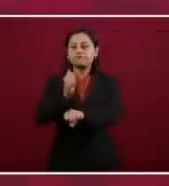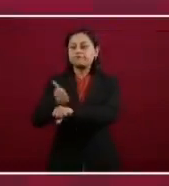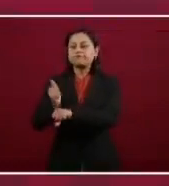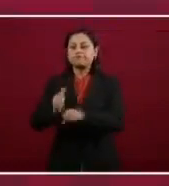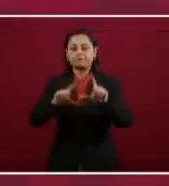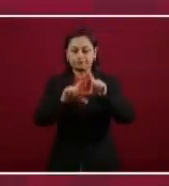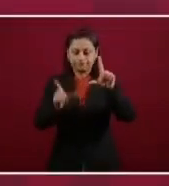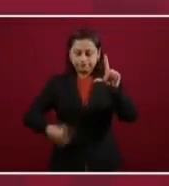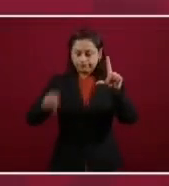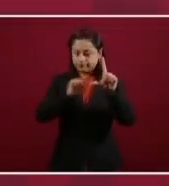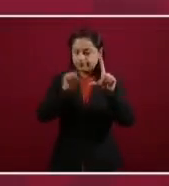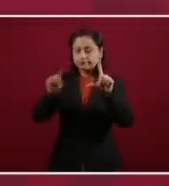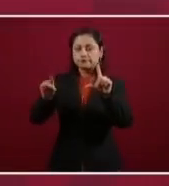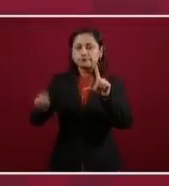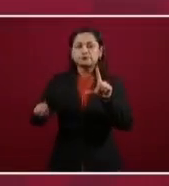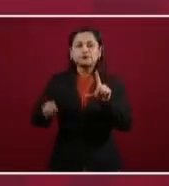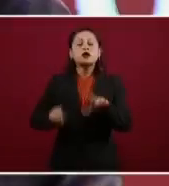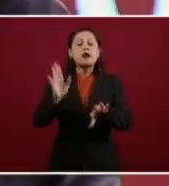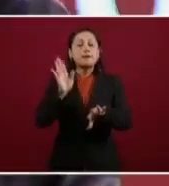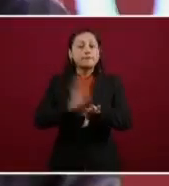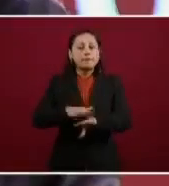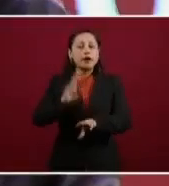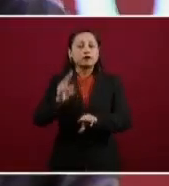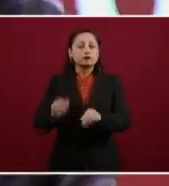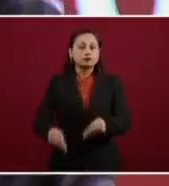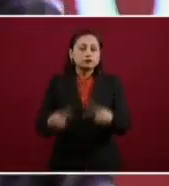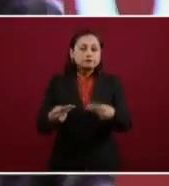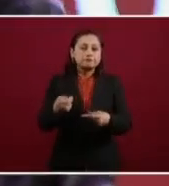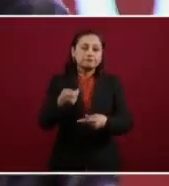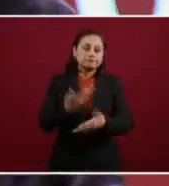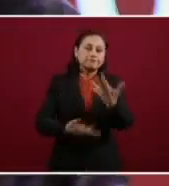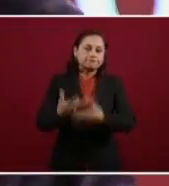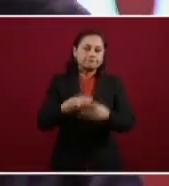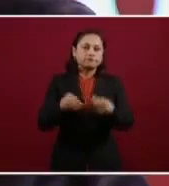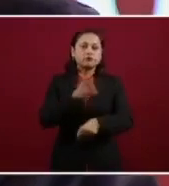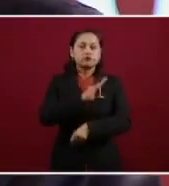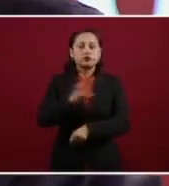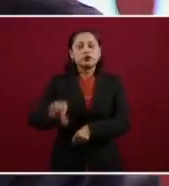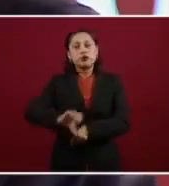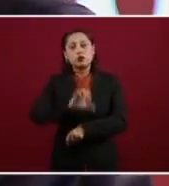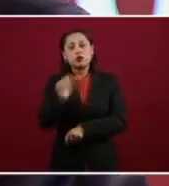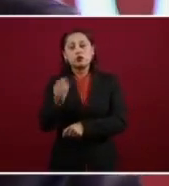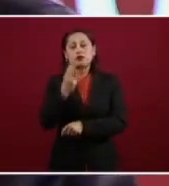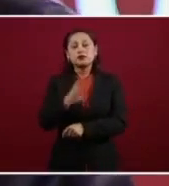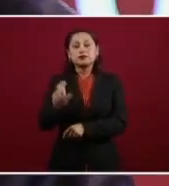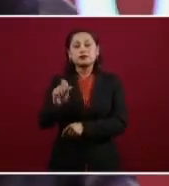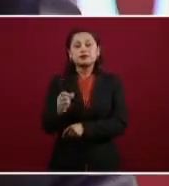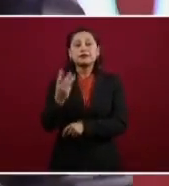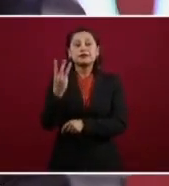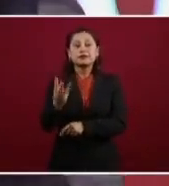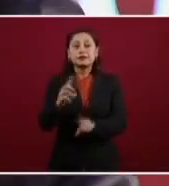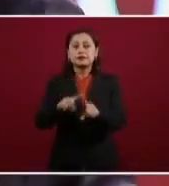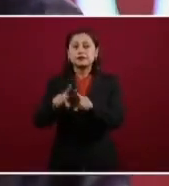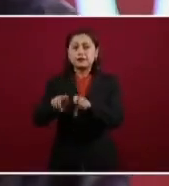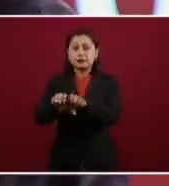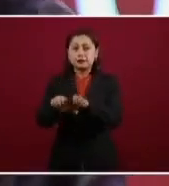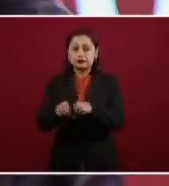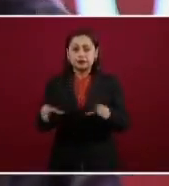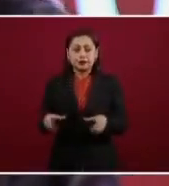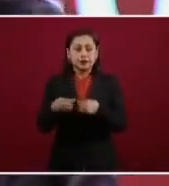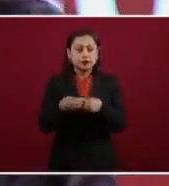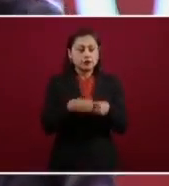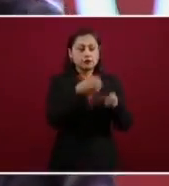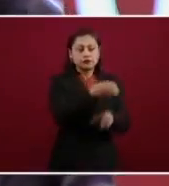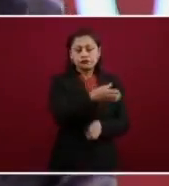lugares donde más hay comercio y adicionar a ello tengo 323 brigadas de 2 funcionarios